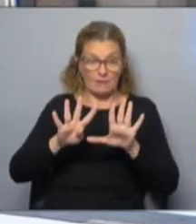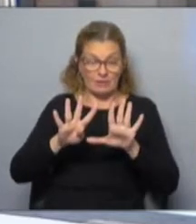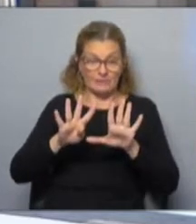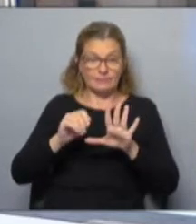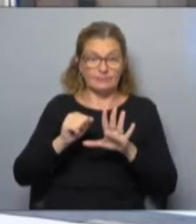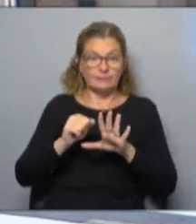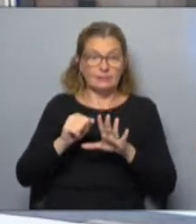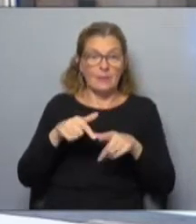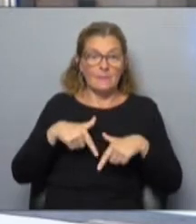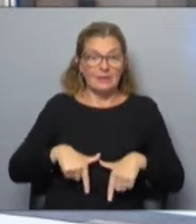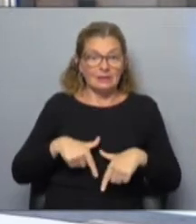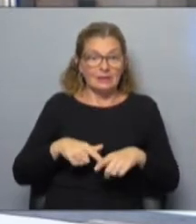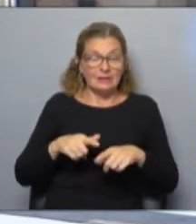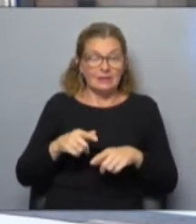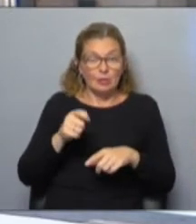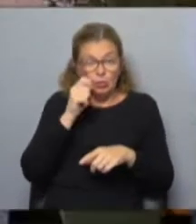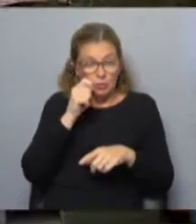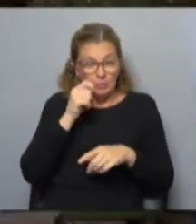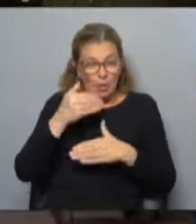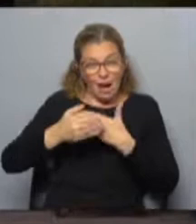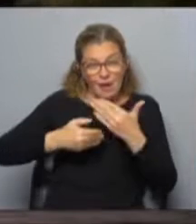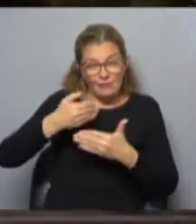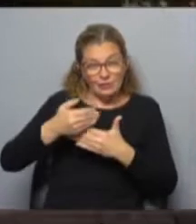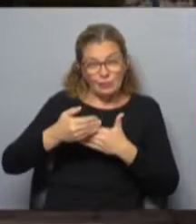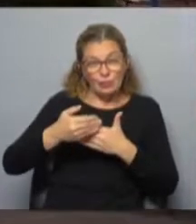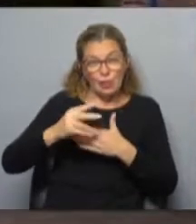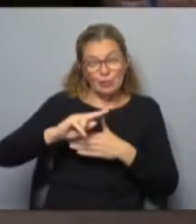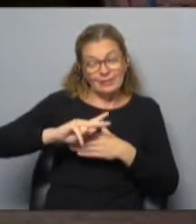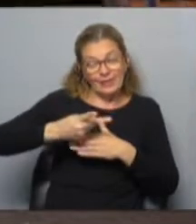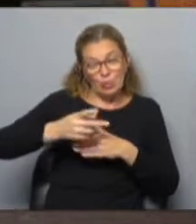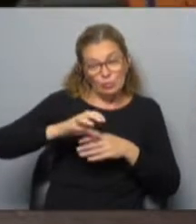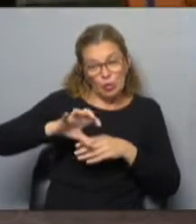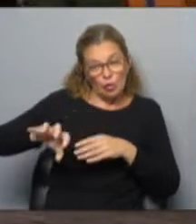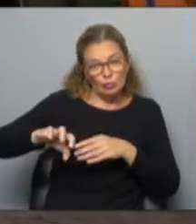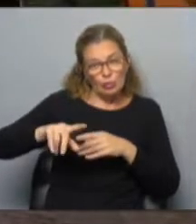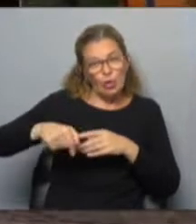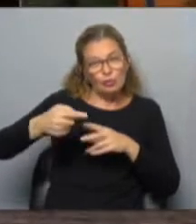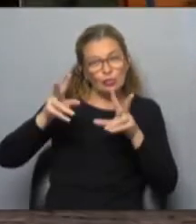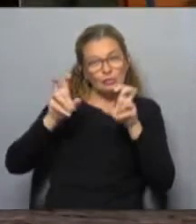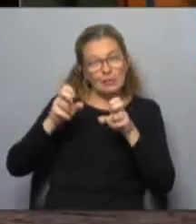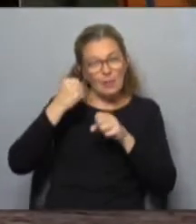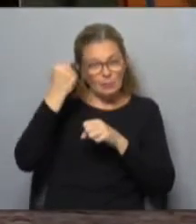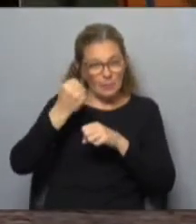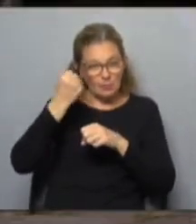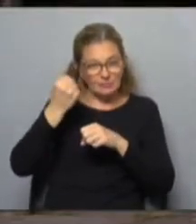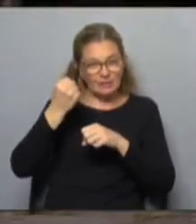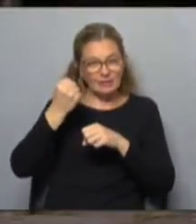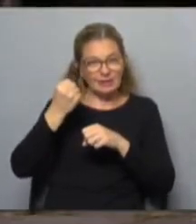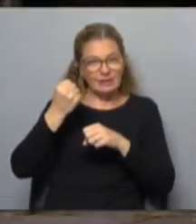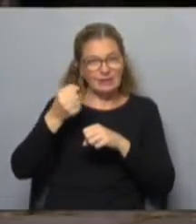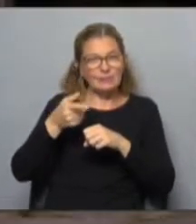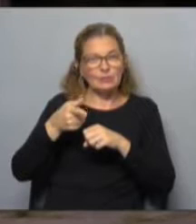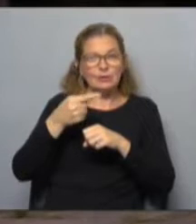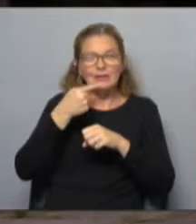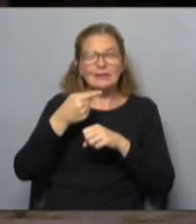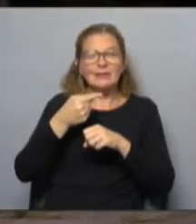el Ministerio también avanzó en un segundo plano importante que era estructurar lo